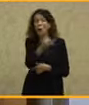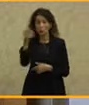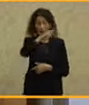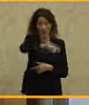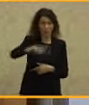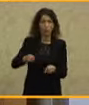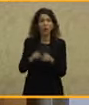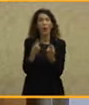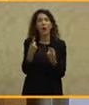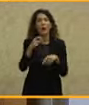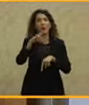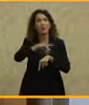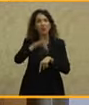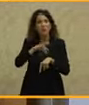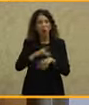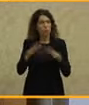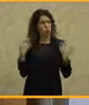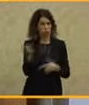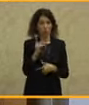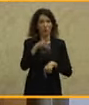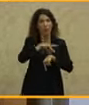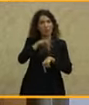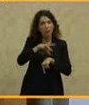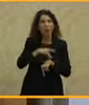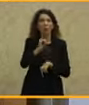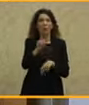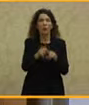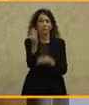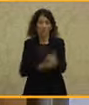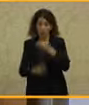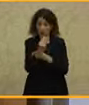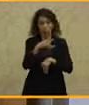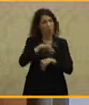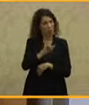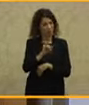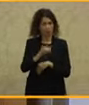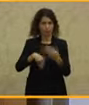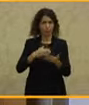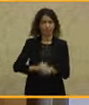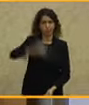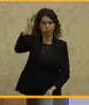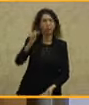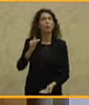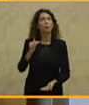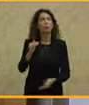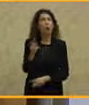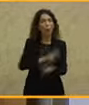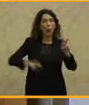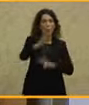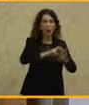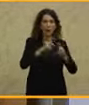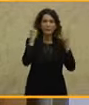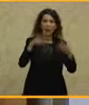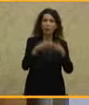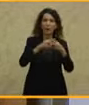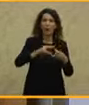personas que no tienen una patología sobrevenida, sino que tienen una patología desde que nacen, etcétera. Y, por lo tanto, hay que buscar acomodo en